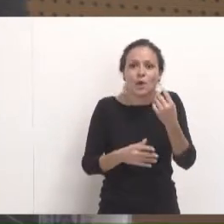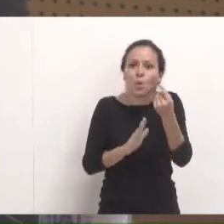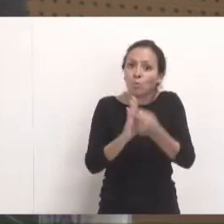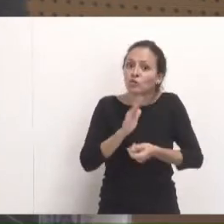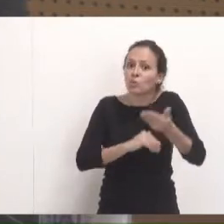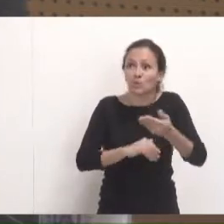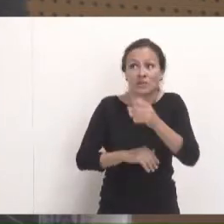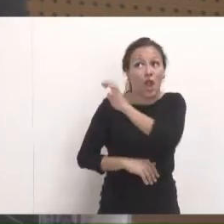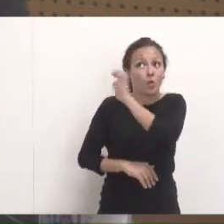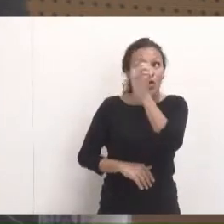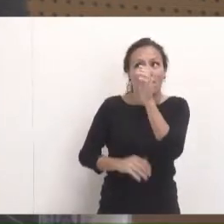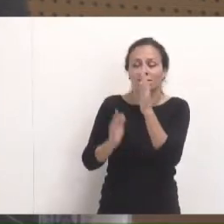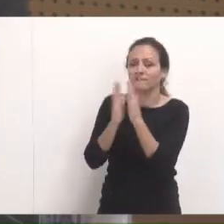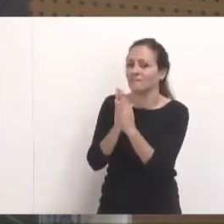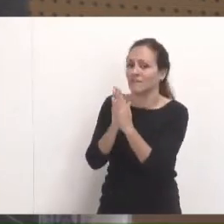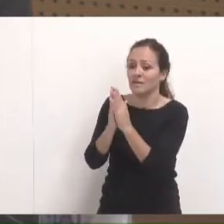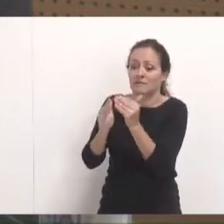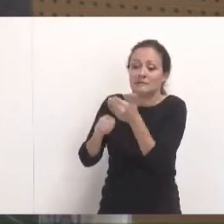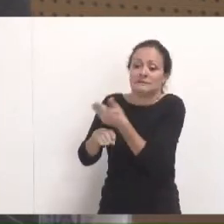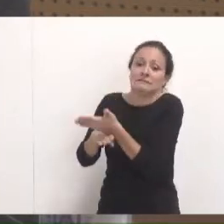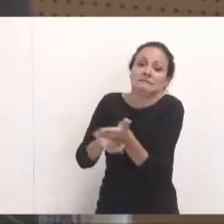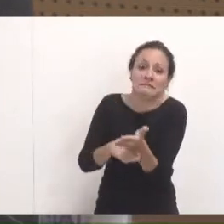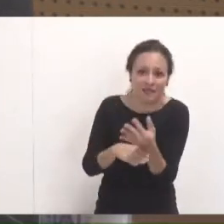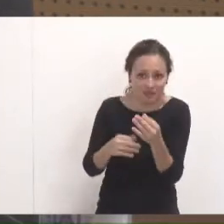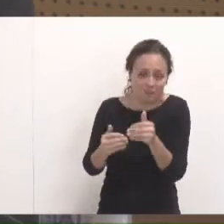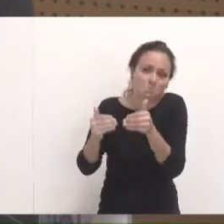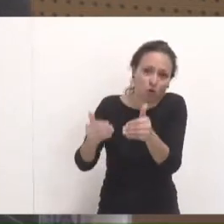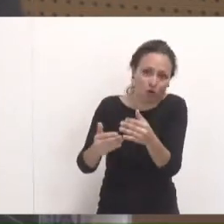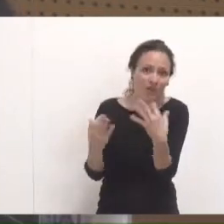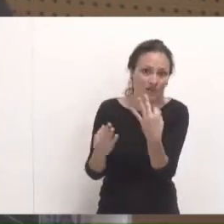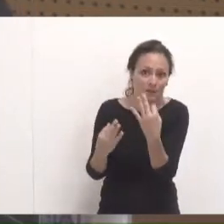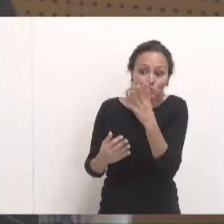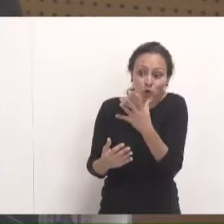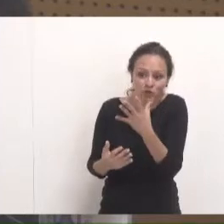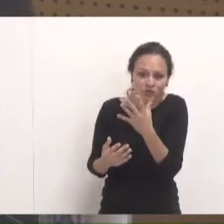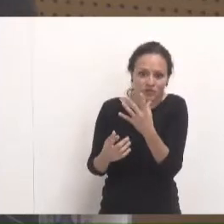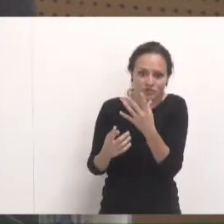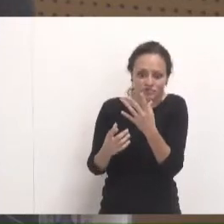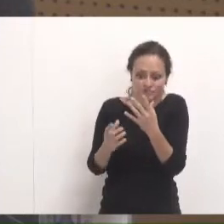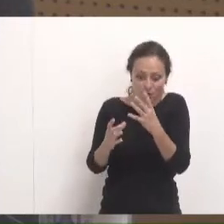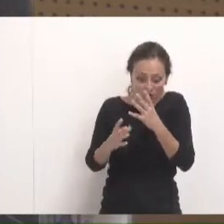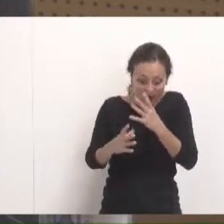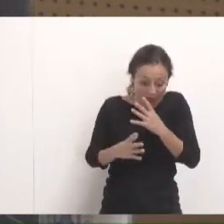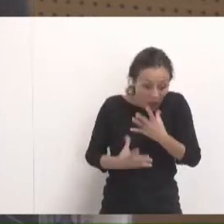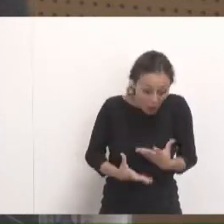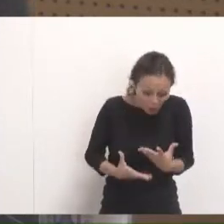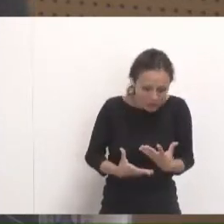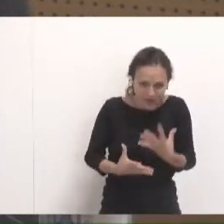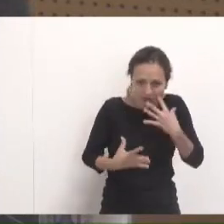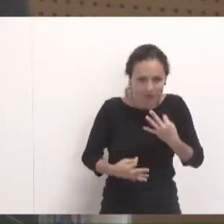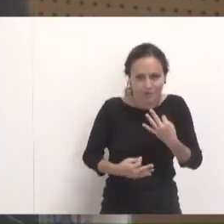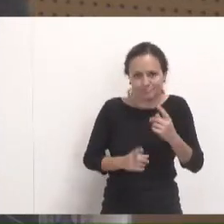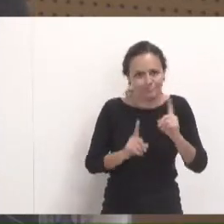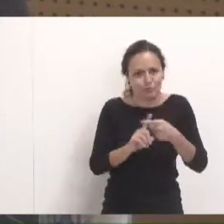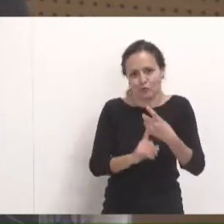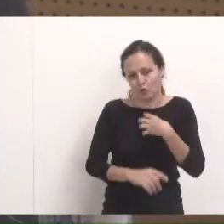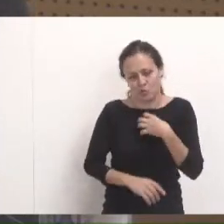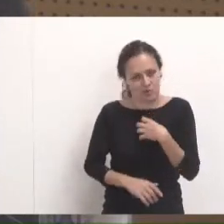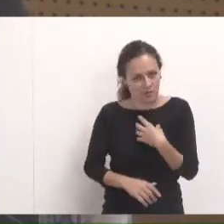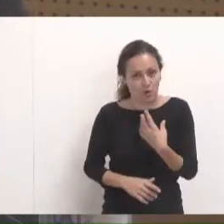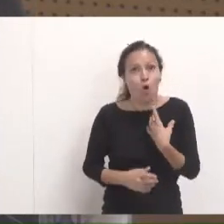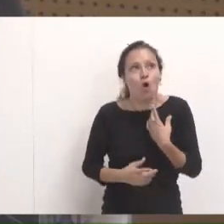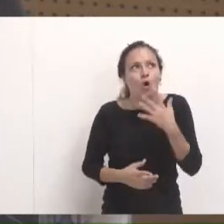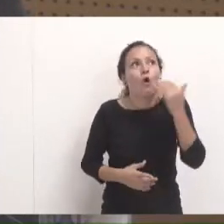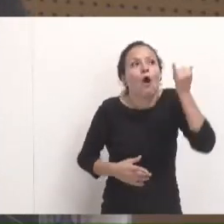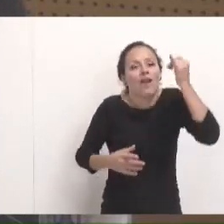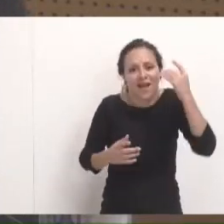una prórroga, ¿no? Porque el partido no nos da tiempo de resolverlo, ¿no? Ojalá que no hiciera falta, pero hay mucho por